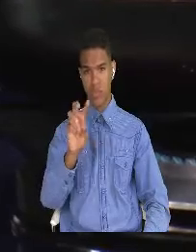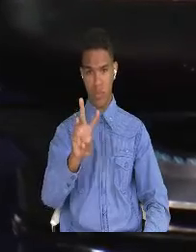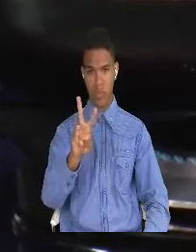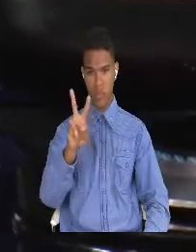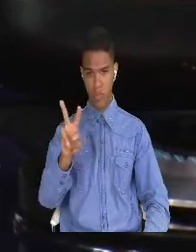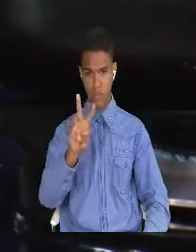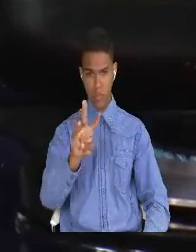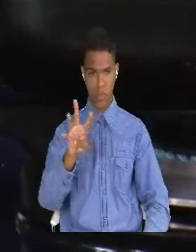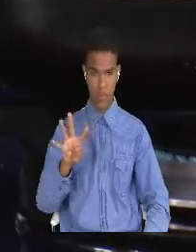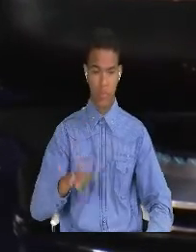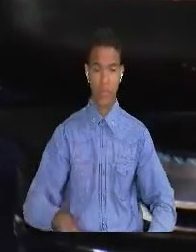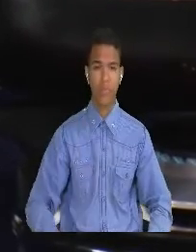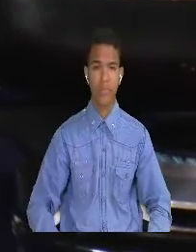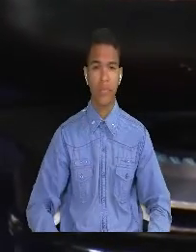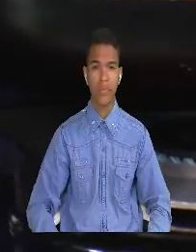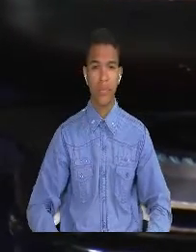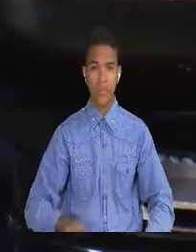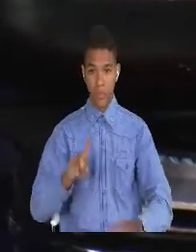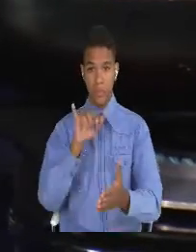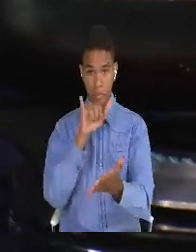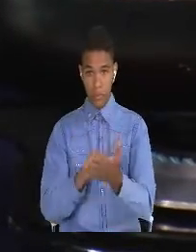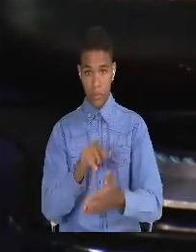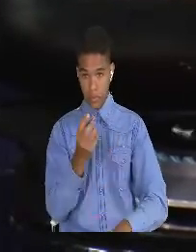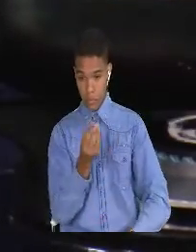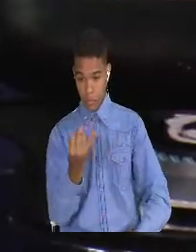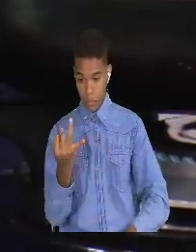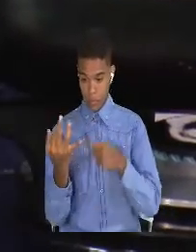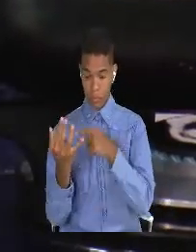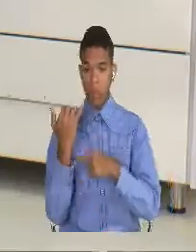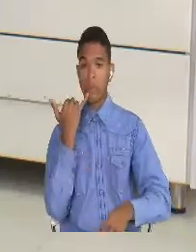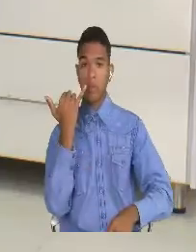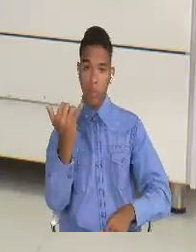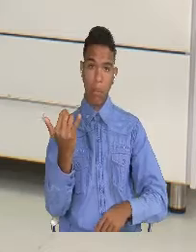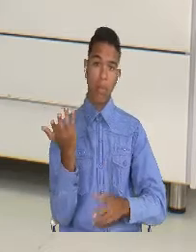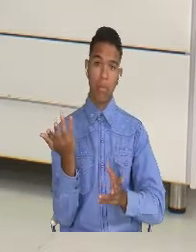310-295-3234, ¿sí? Ahí pueden encontrar todo lo que es